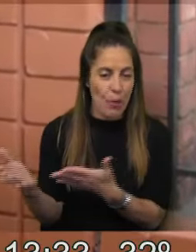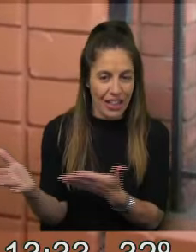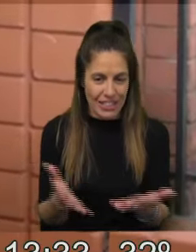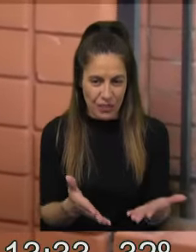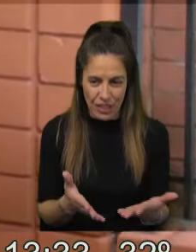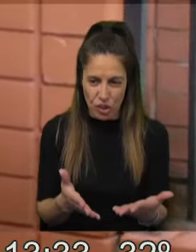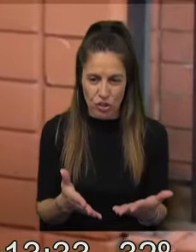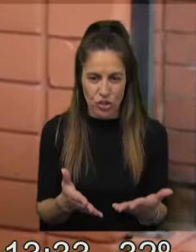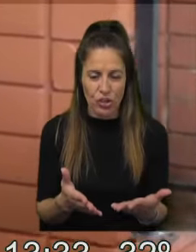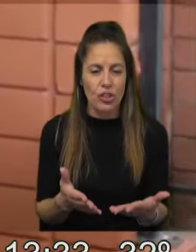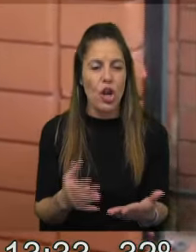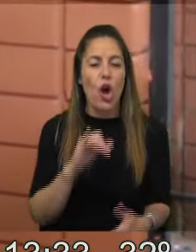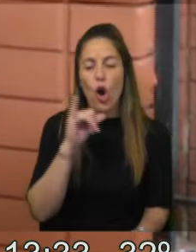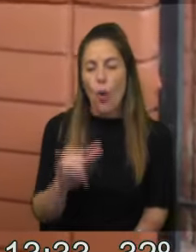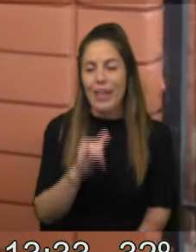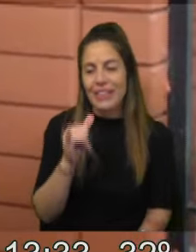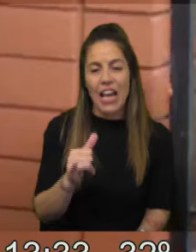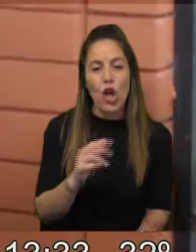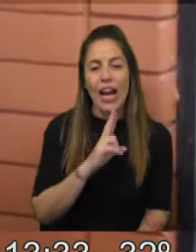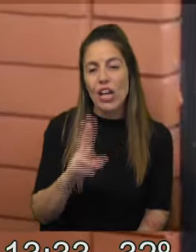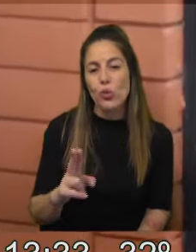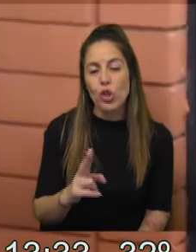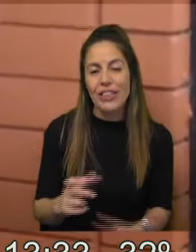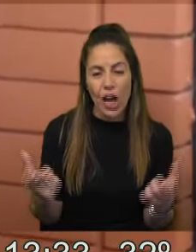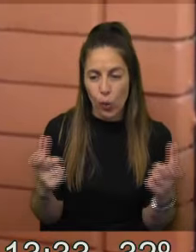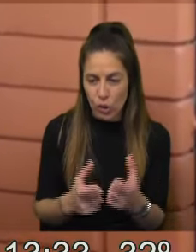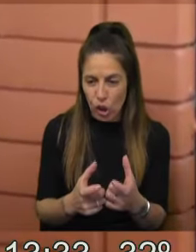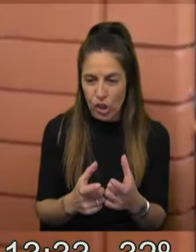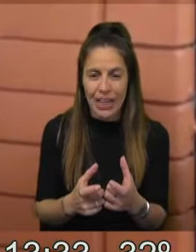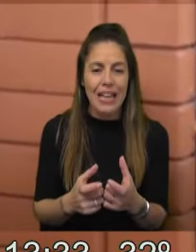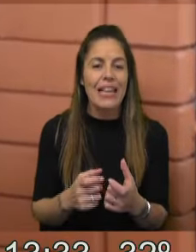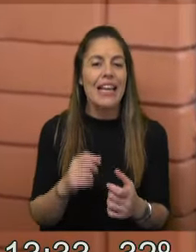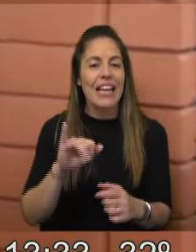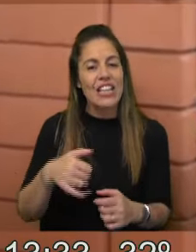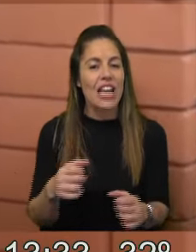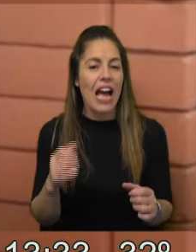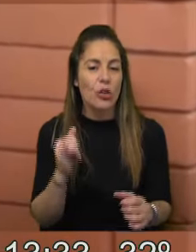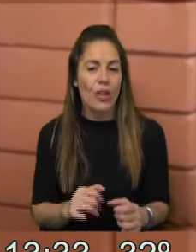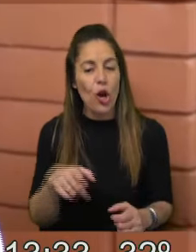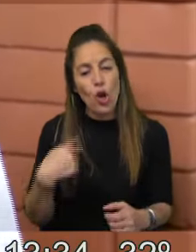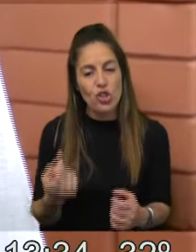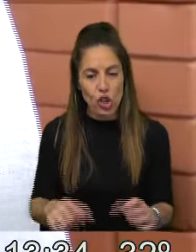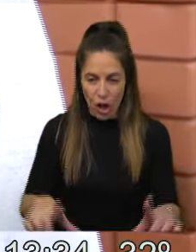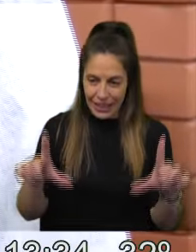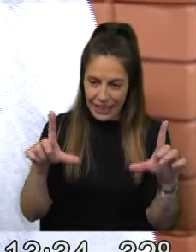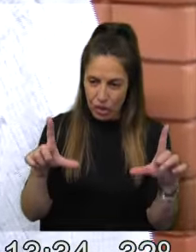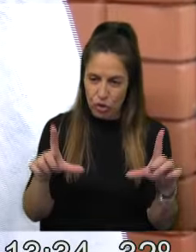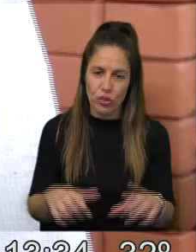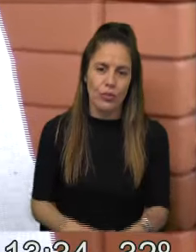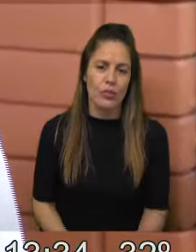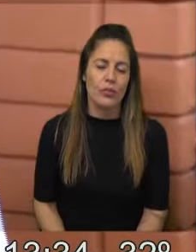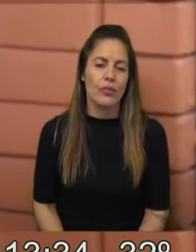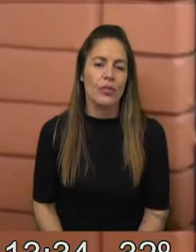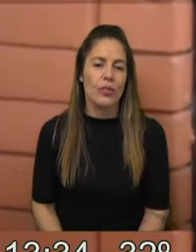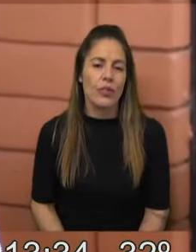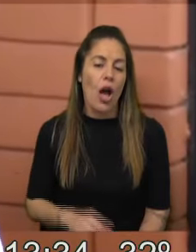recibirnos. Coméntanos qué resultó de esta reunión y de las que han mantenido con los otros candidatos. Bueno,